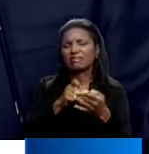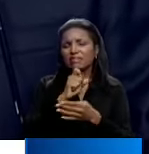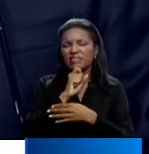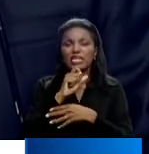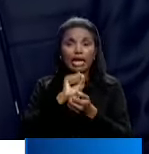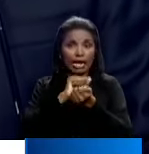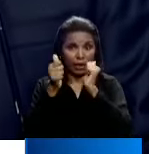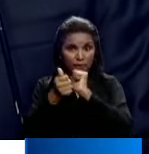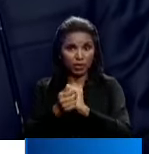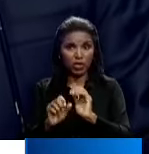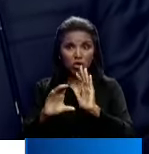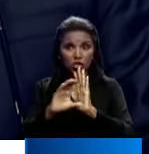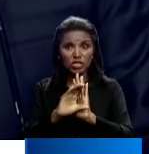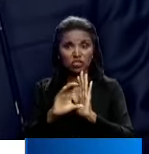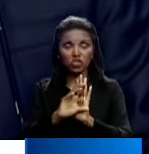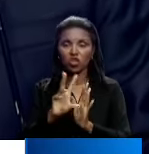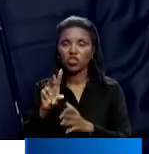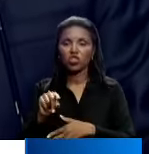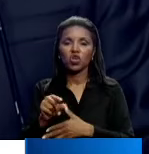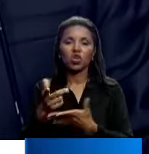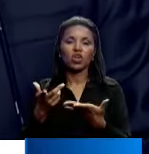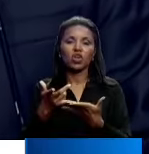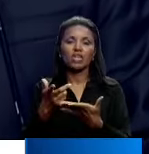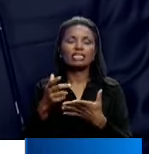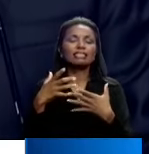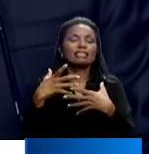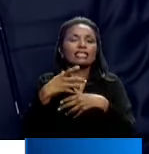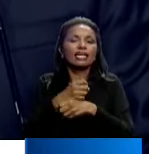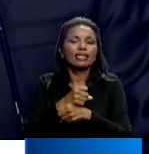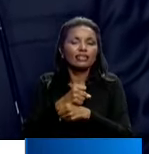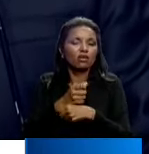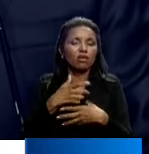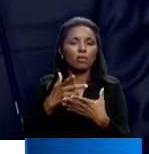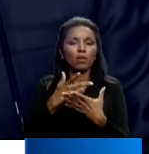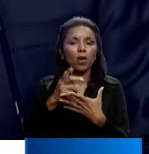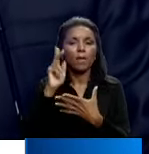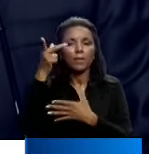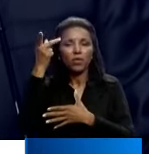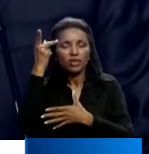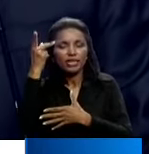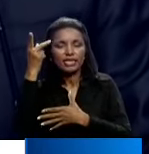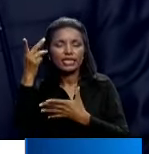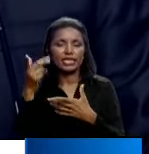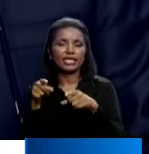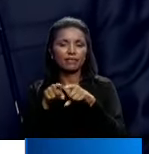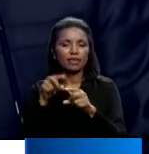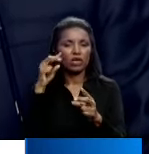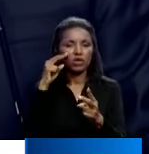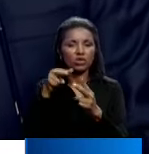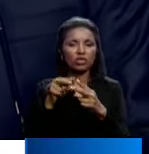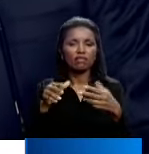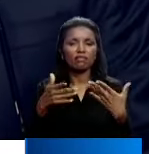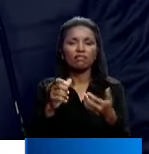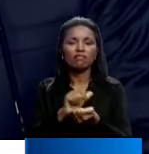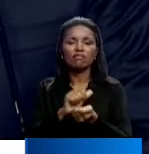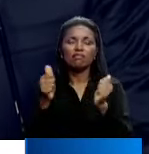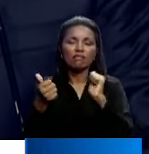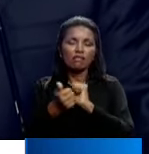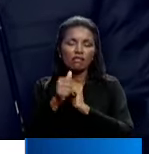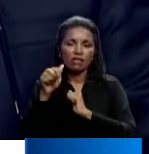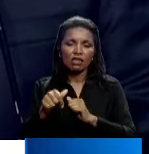se resuelve con determinación, con políticas públicas, se resuelven realmente conociendo de cómo vamos a cambiar